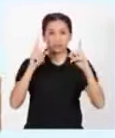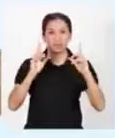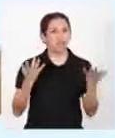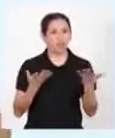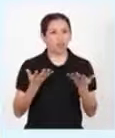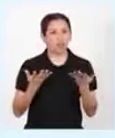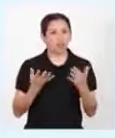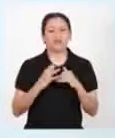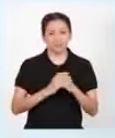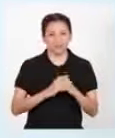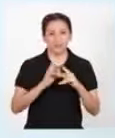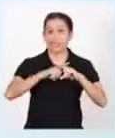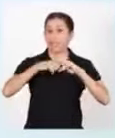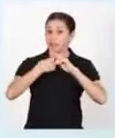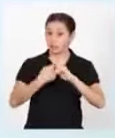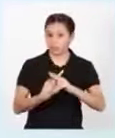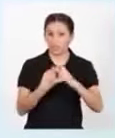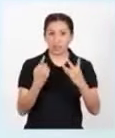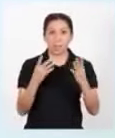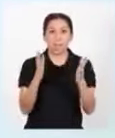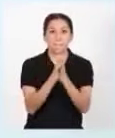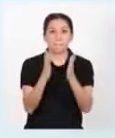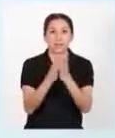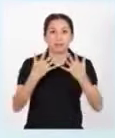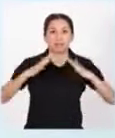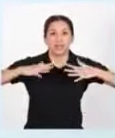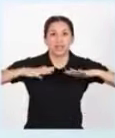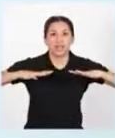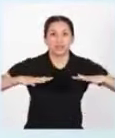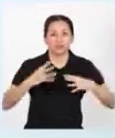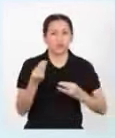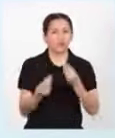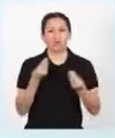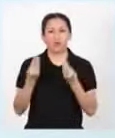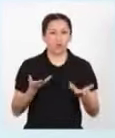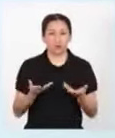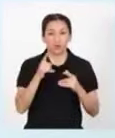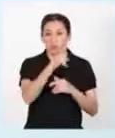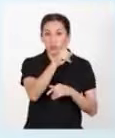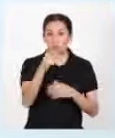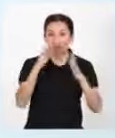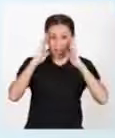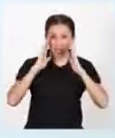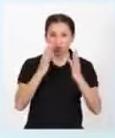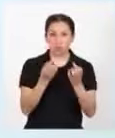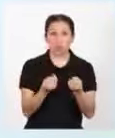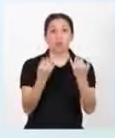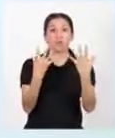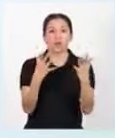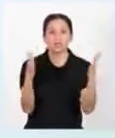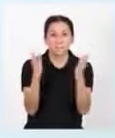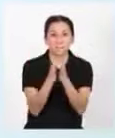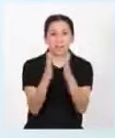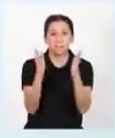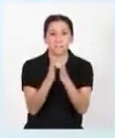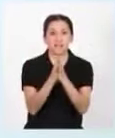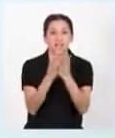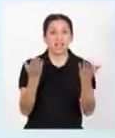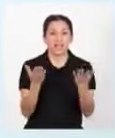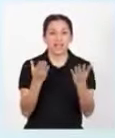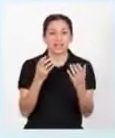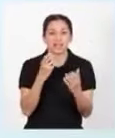vamos a despertarlo. Para comenzar, vamos a jugar el aplauso nervioso. Consiste en que deben estar atentos a